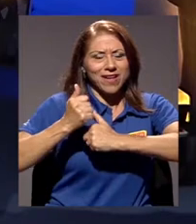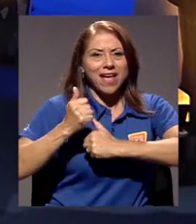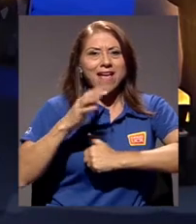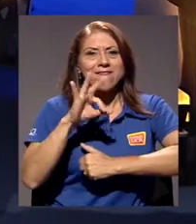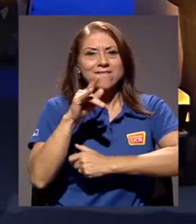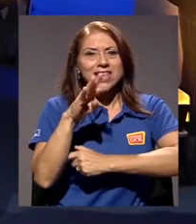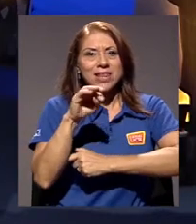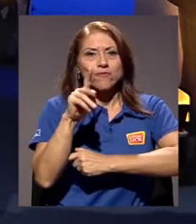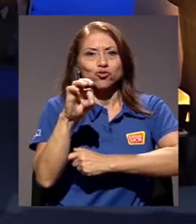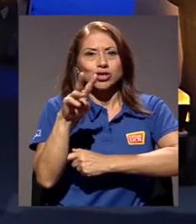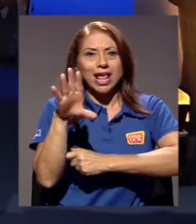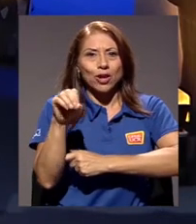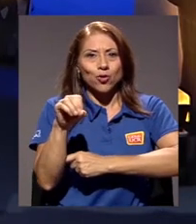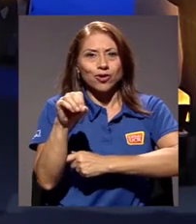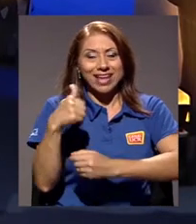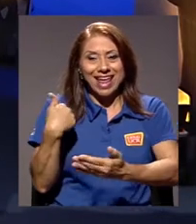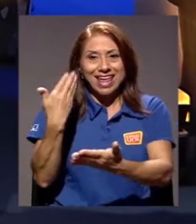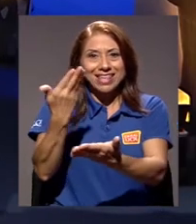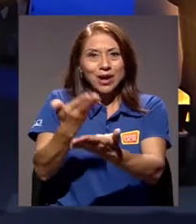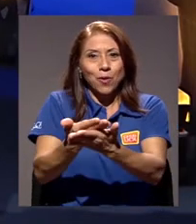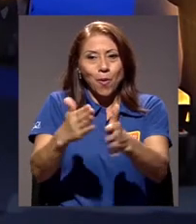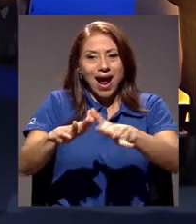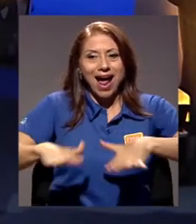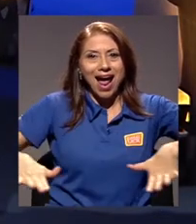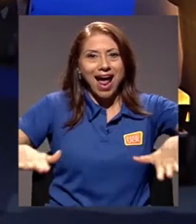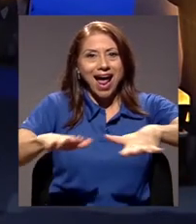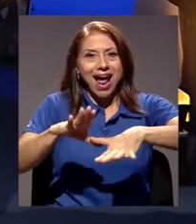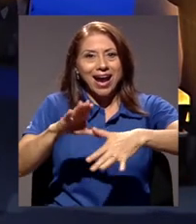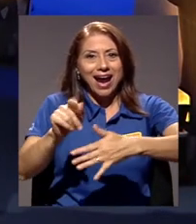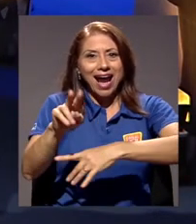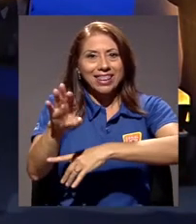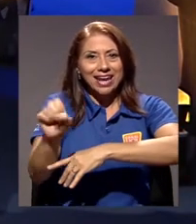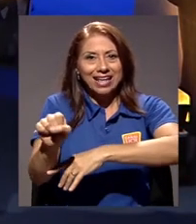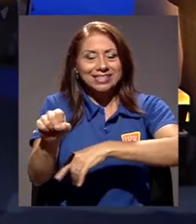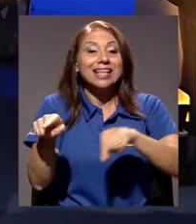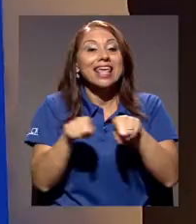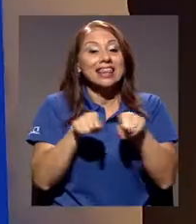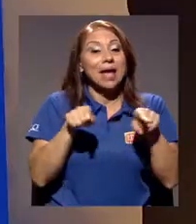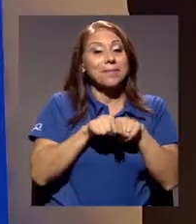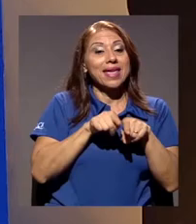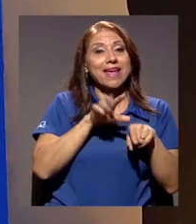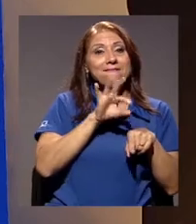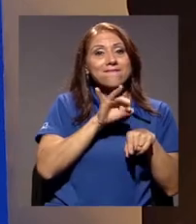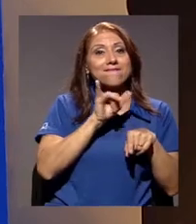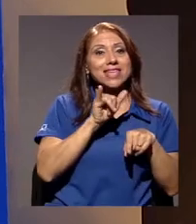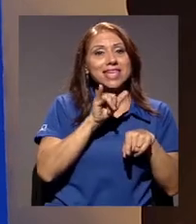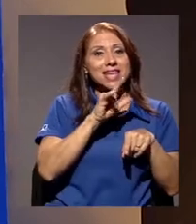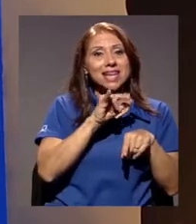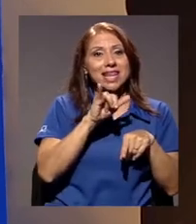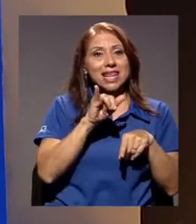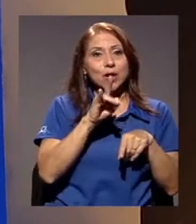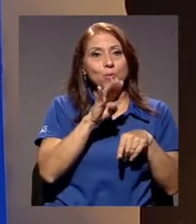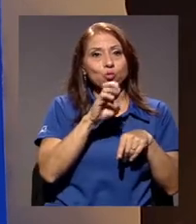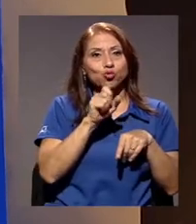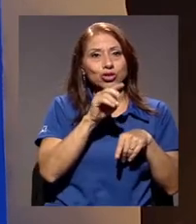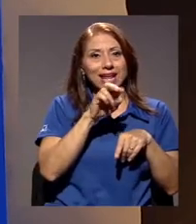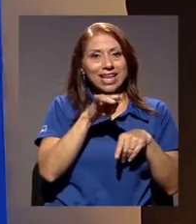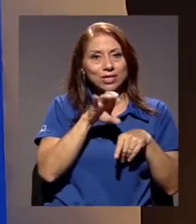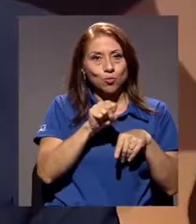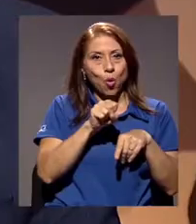puesto famoso en la historia de cuba y el filibusterismo que aterrizó en centroamérica